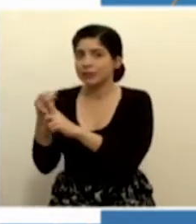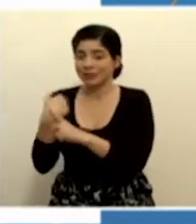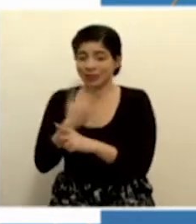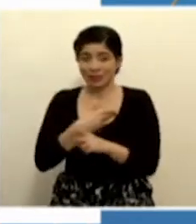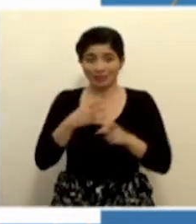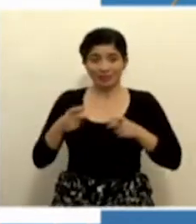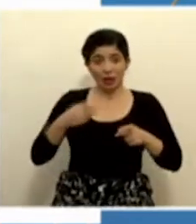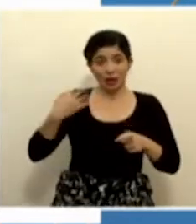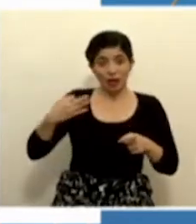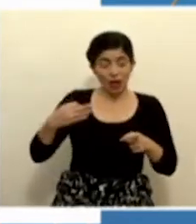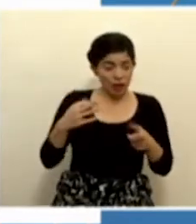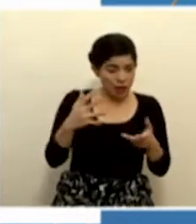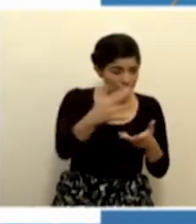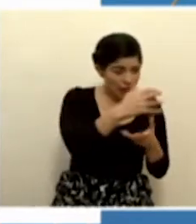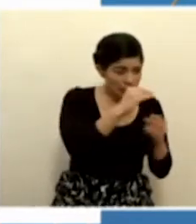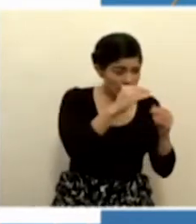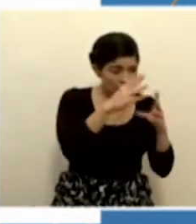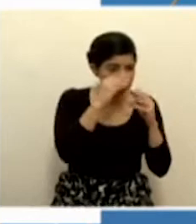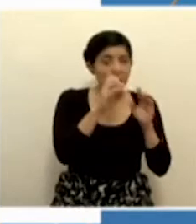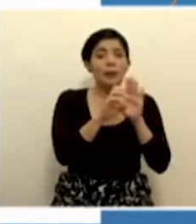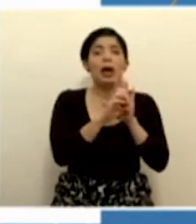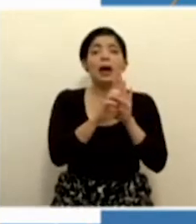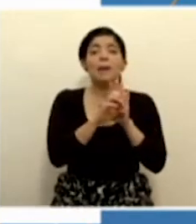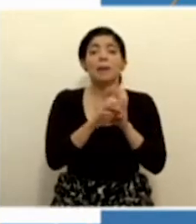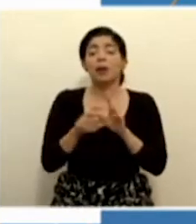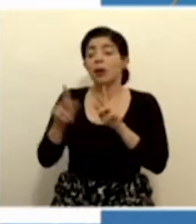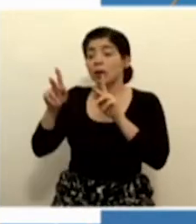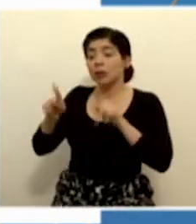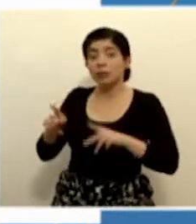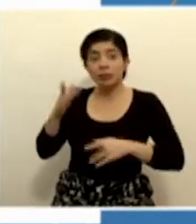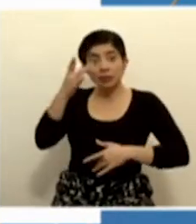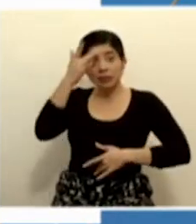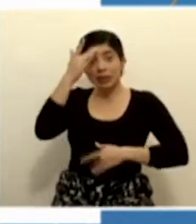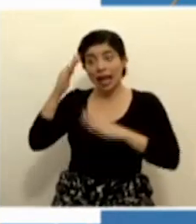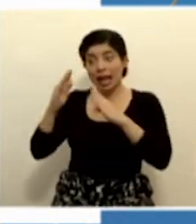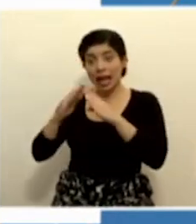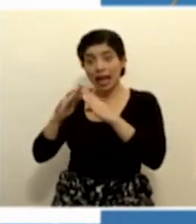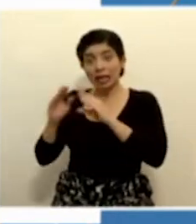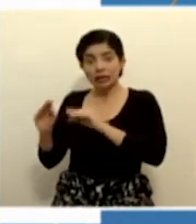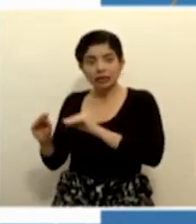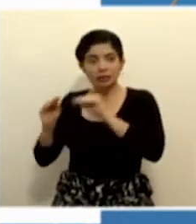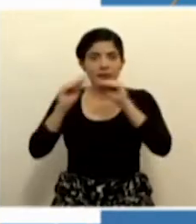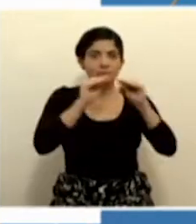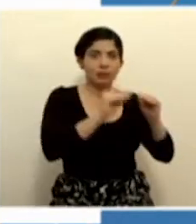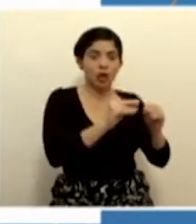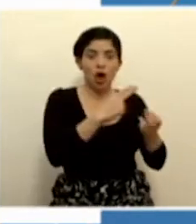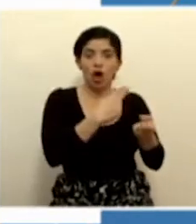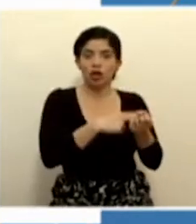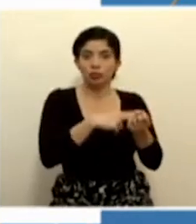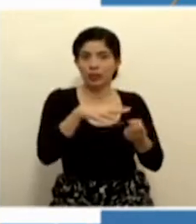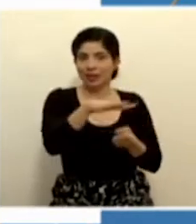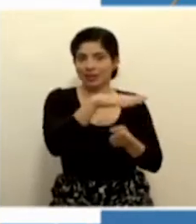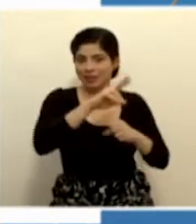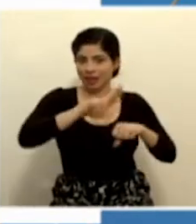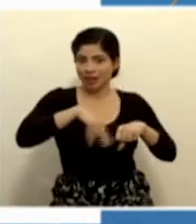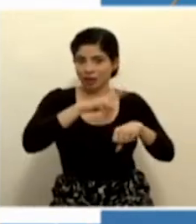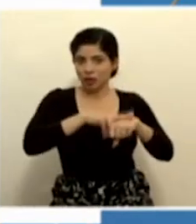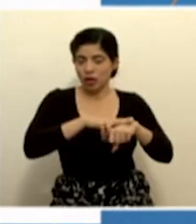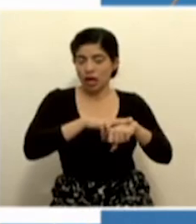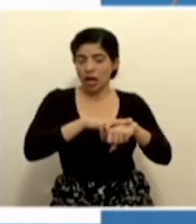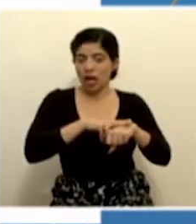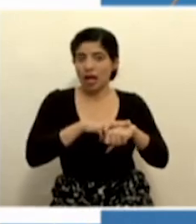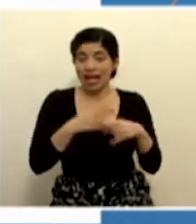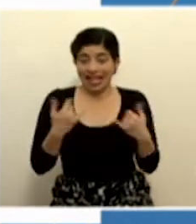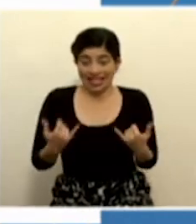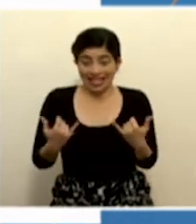diario como por ejemplo es el traslado de pacientes desde su hogar hacia el sistema hospitalario nacional en el cual ya a la